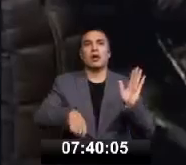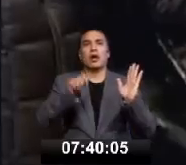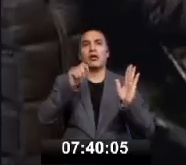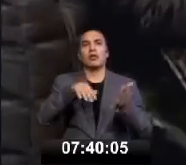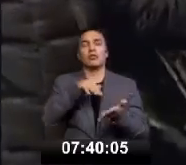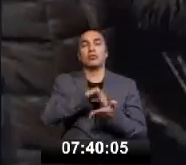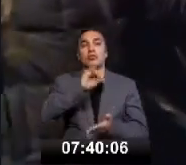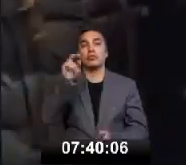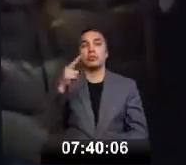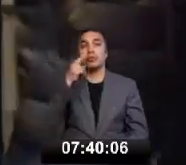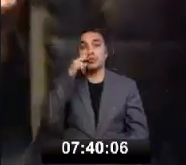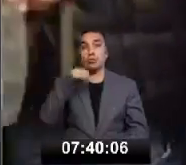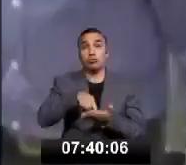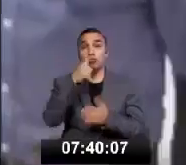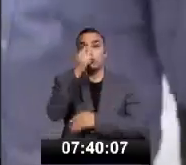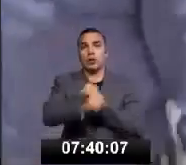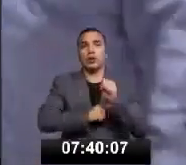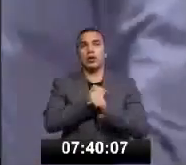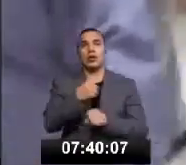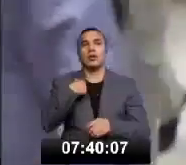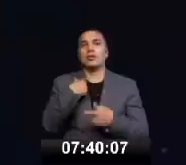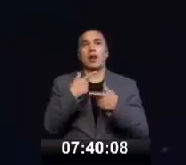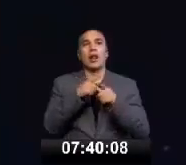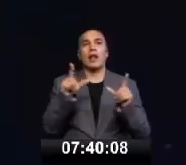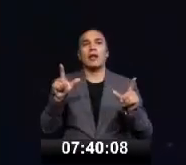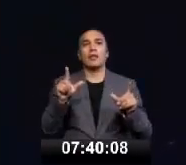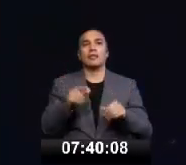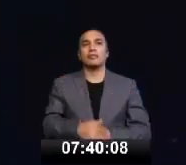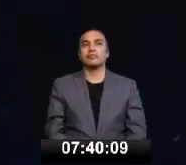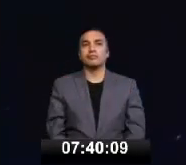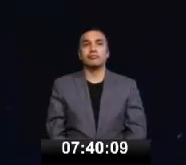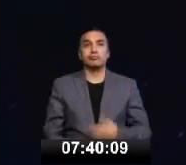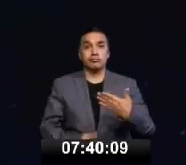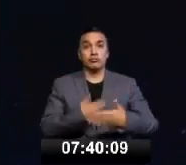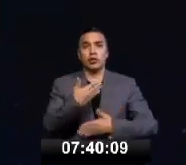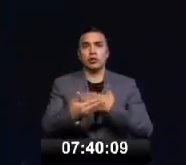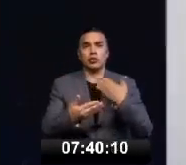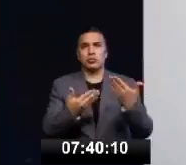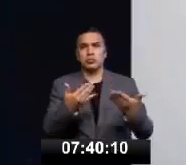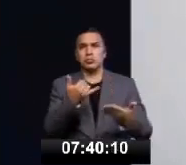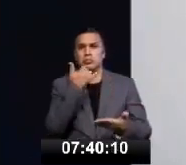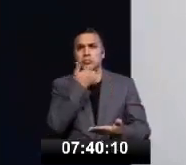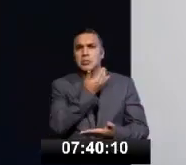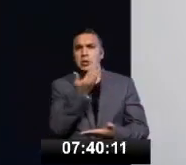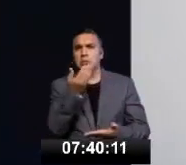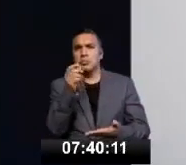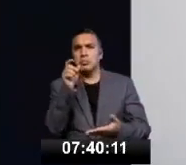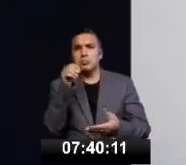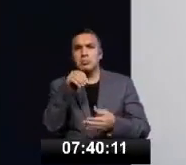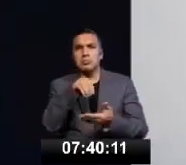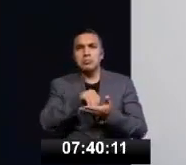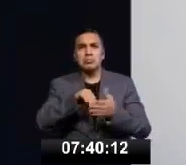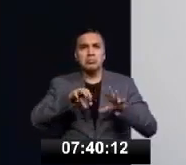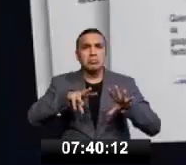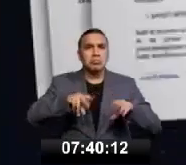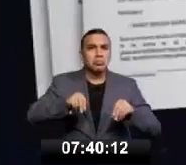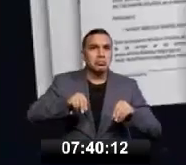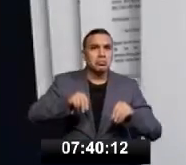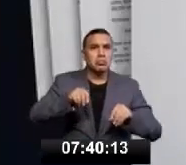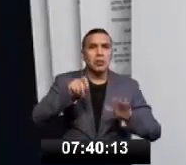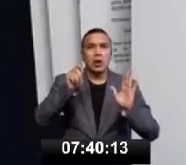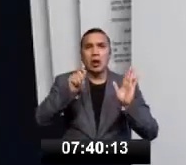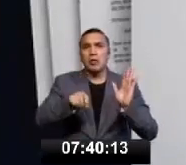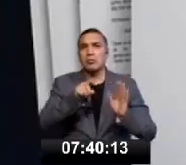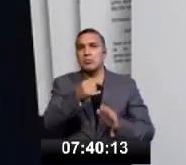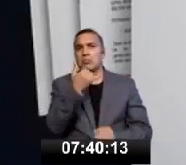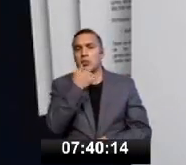y en junio de este año obtuvo la prelibertad, un proceso cuestionado en donde se vincula en asociación ilícita a su